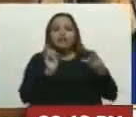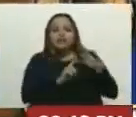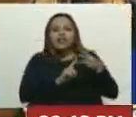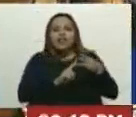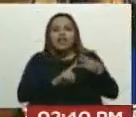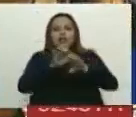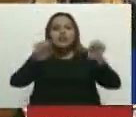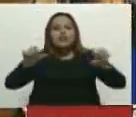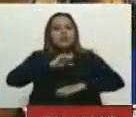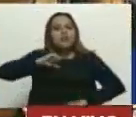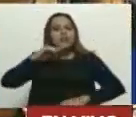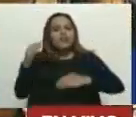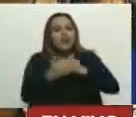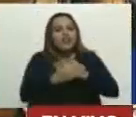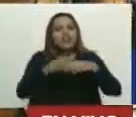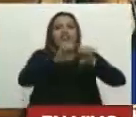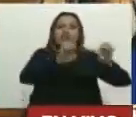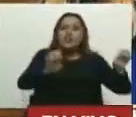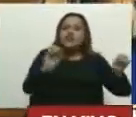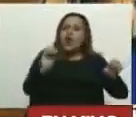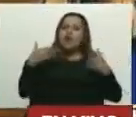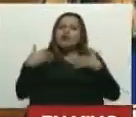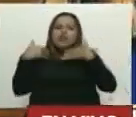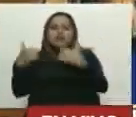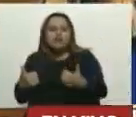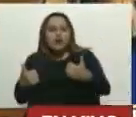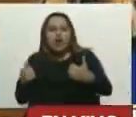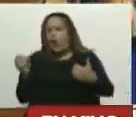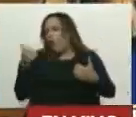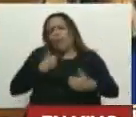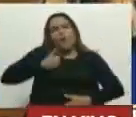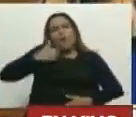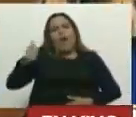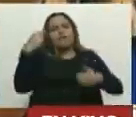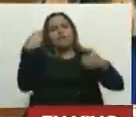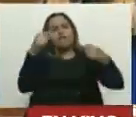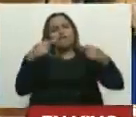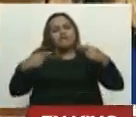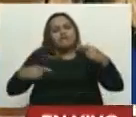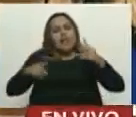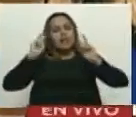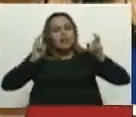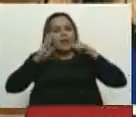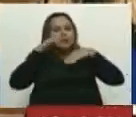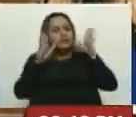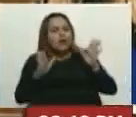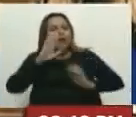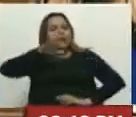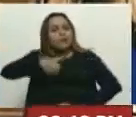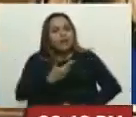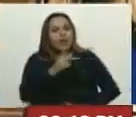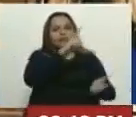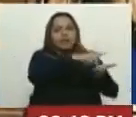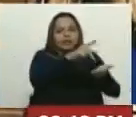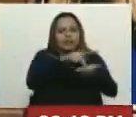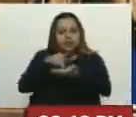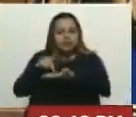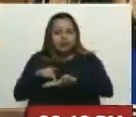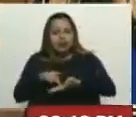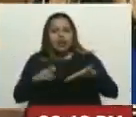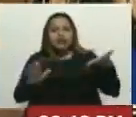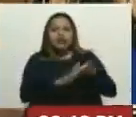instituciones privadas de educación o de salud o de cualquier otro tema que competa, puedan participar en